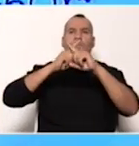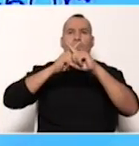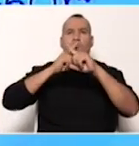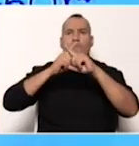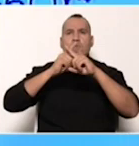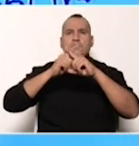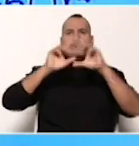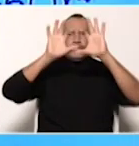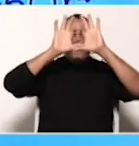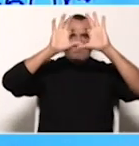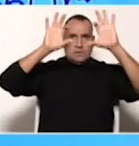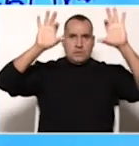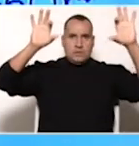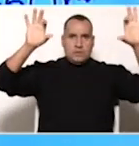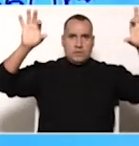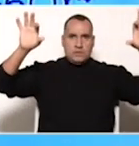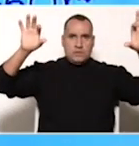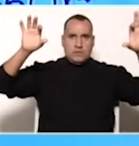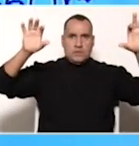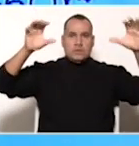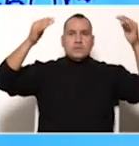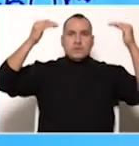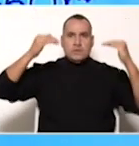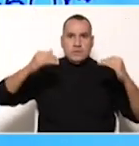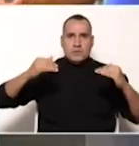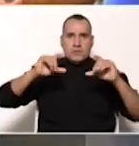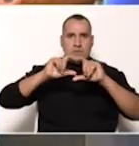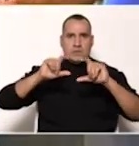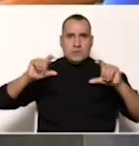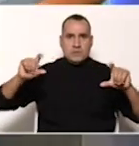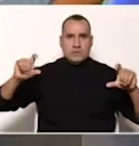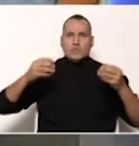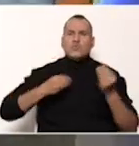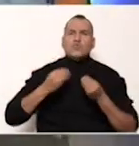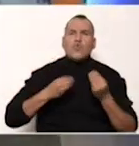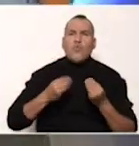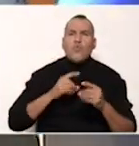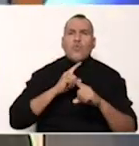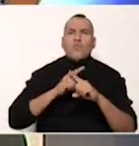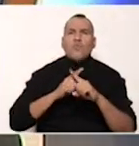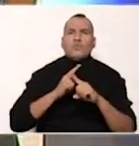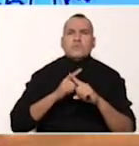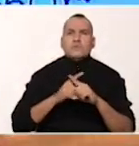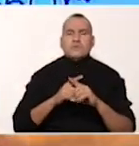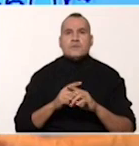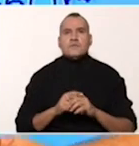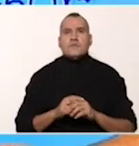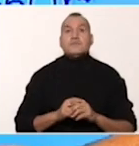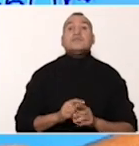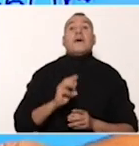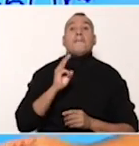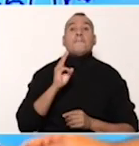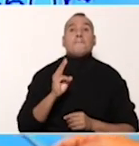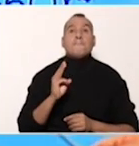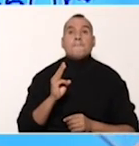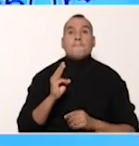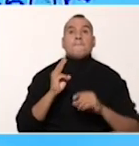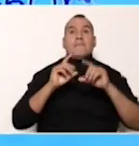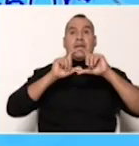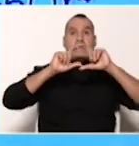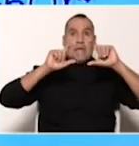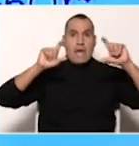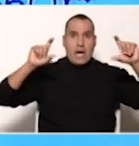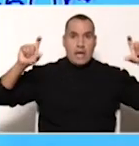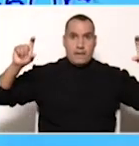por Q de X. ¿Cómo se realiza la multiplicación de dos polinomios? El polinomio P de X va